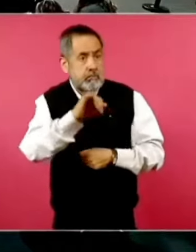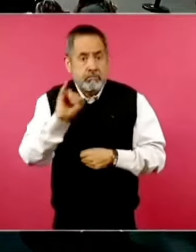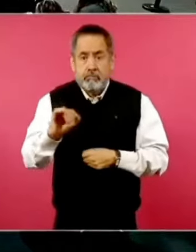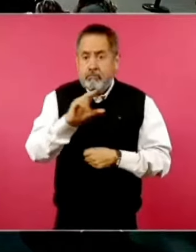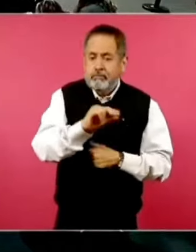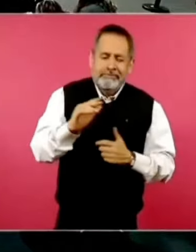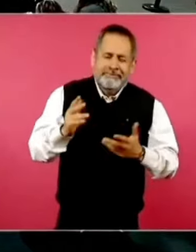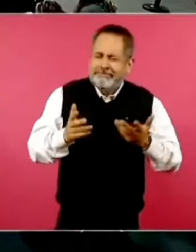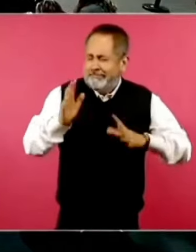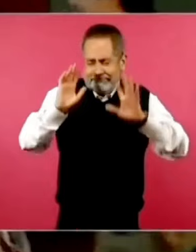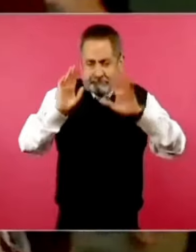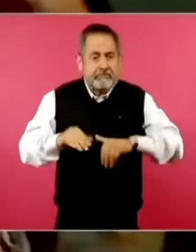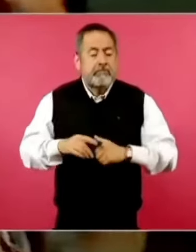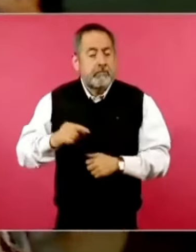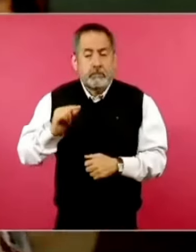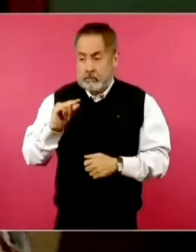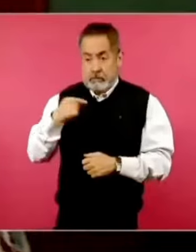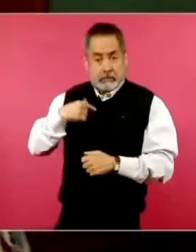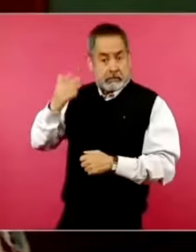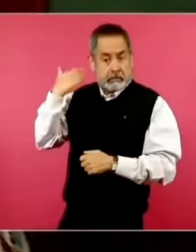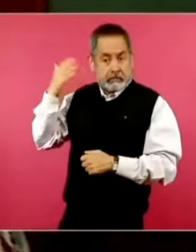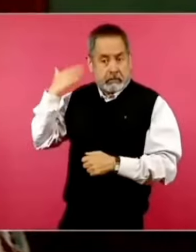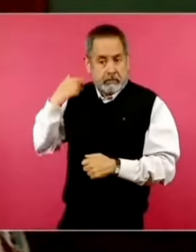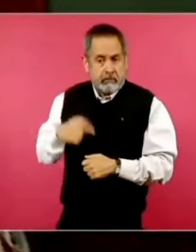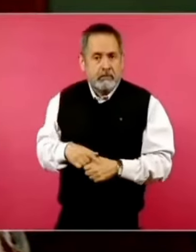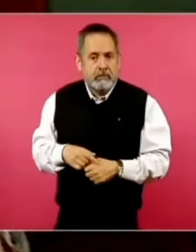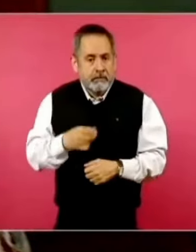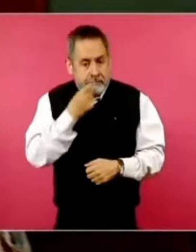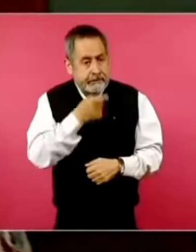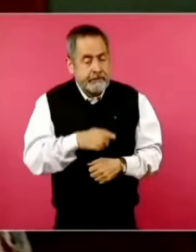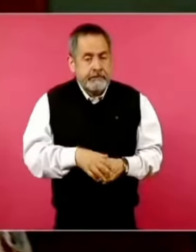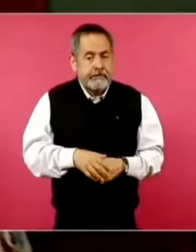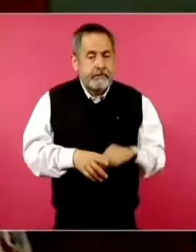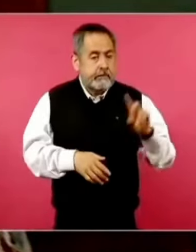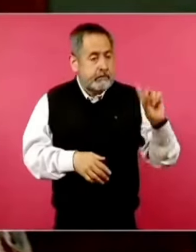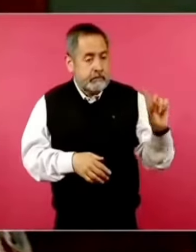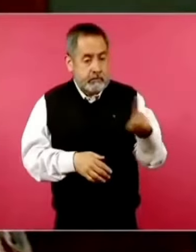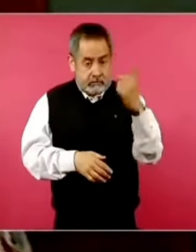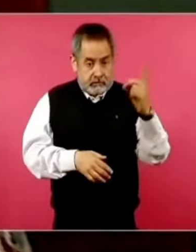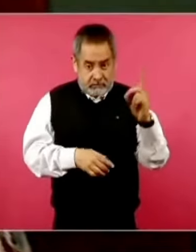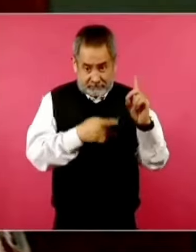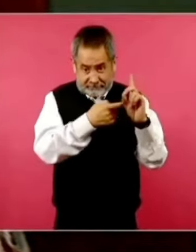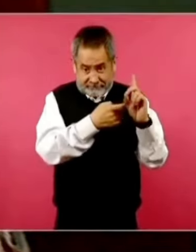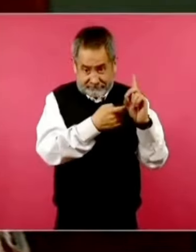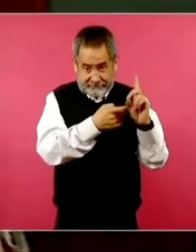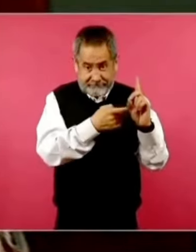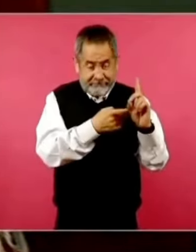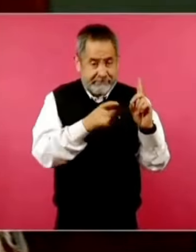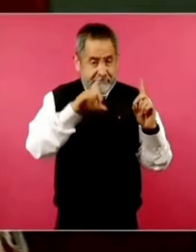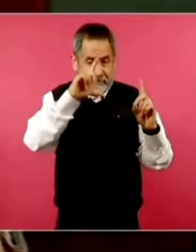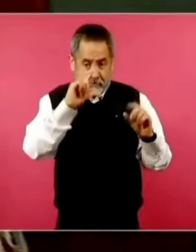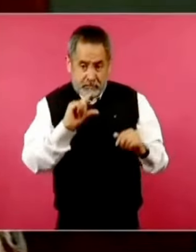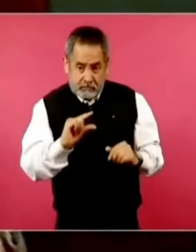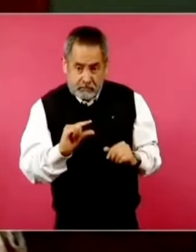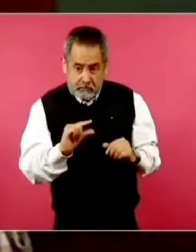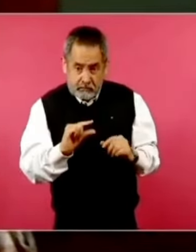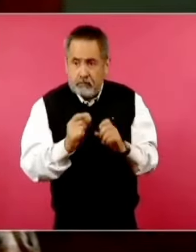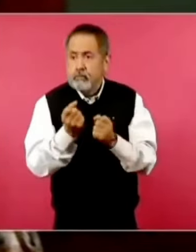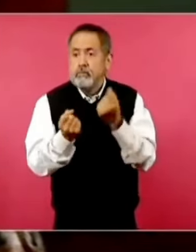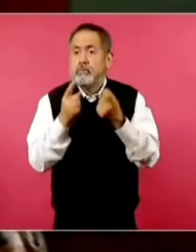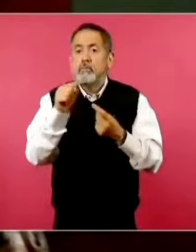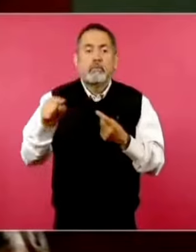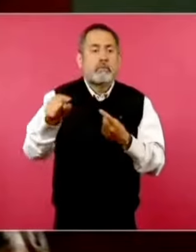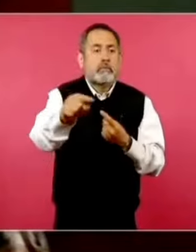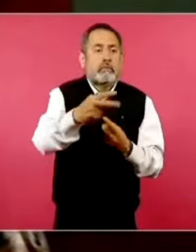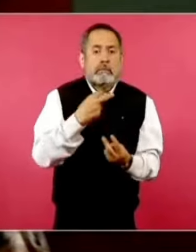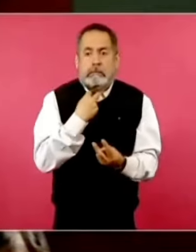yo escuchaba que el dólar barato estaba afectando a ciertos sectores de la economía, sobre todo a quienes se